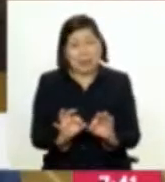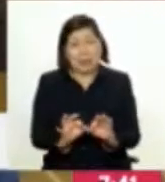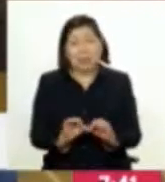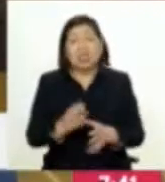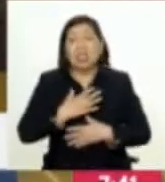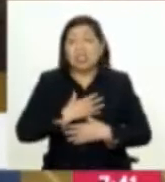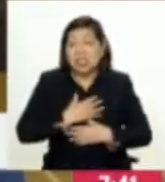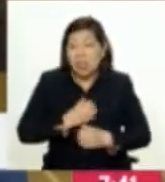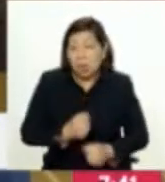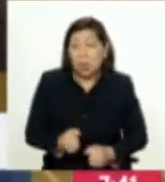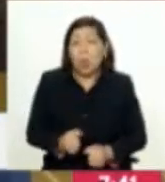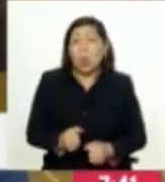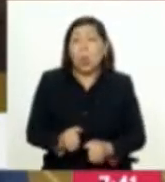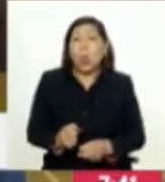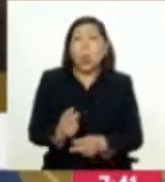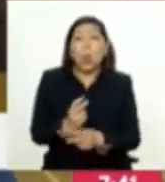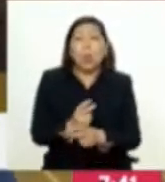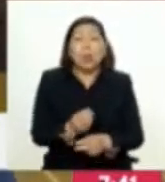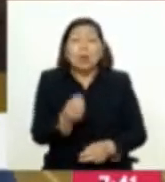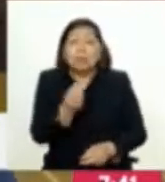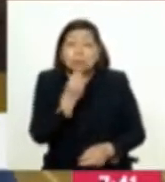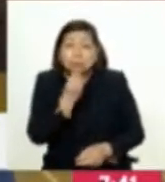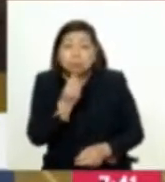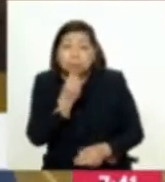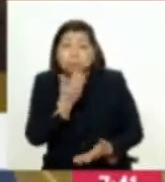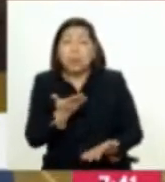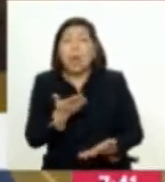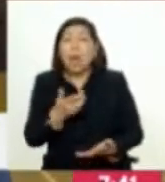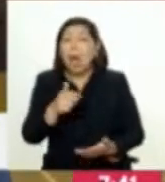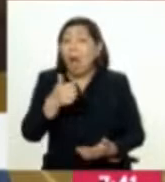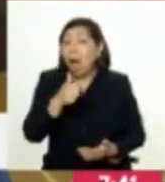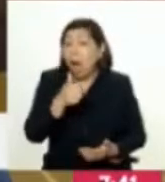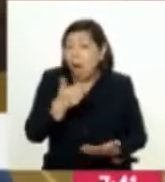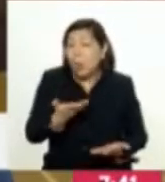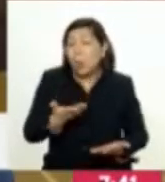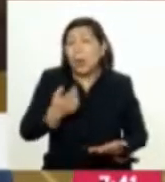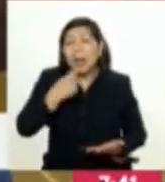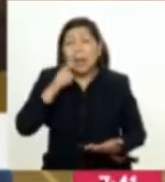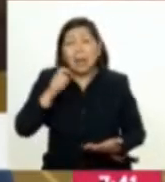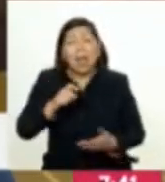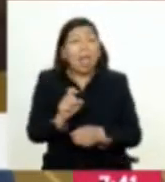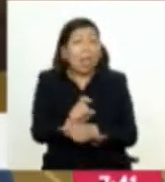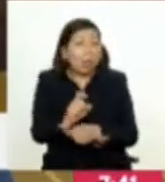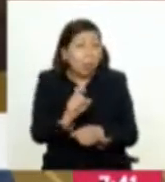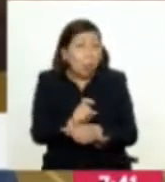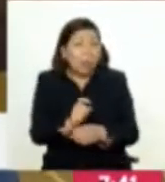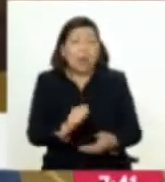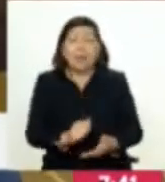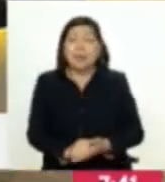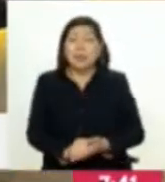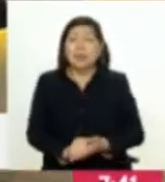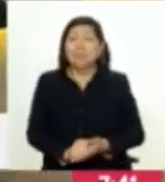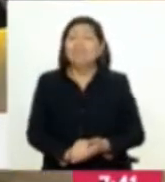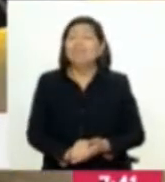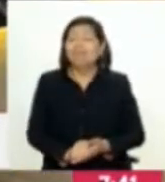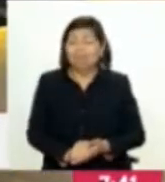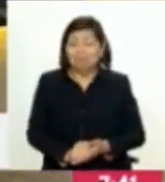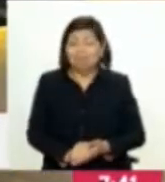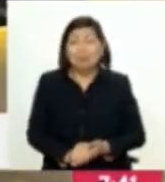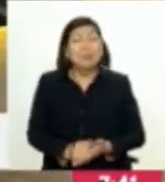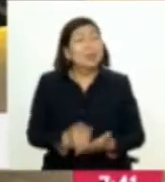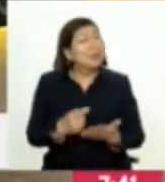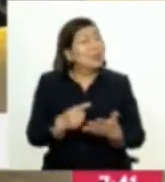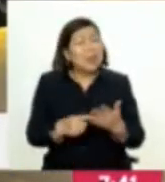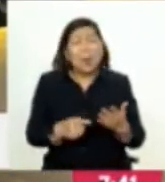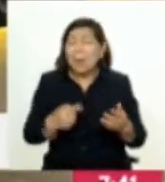con salud, que tienen que ver con seguridad alimentaria y seguridad hídrica, sí, que tienen que ver con educación. Cada vez hay más retos, ¿no? Son